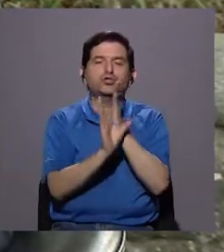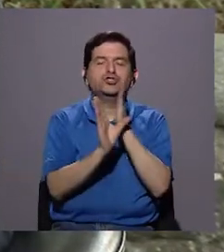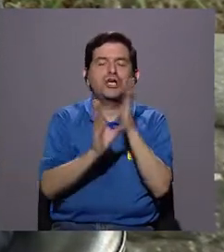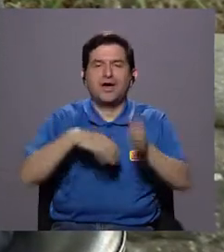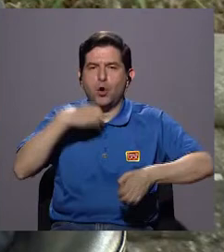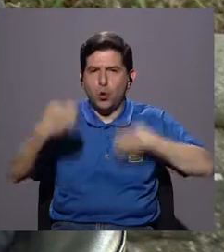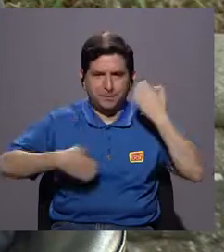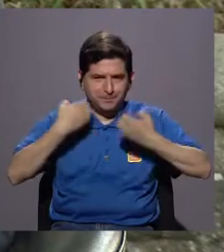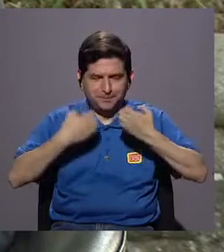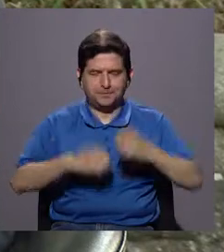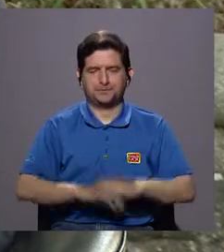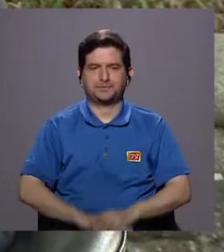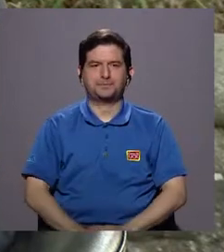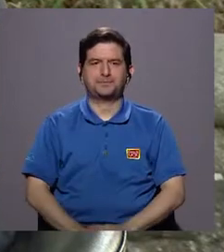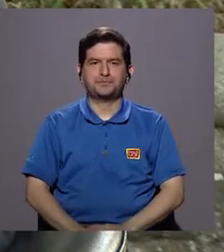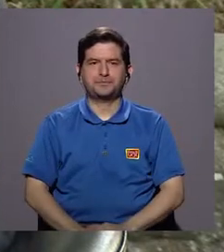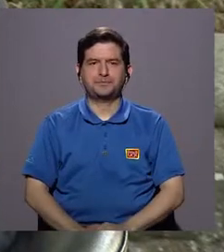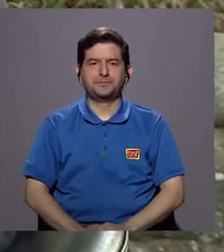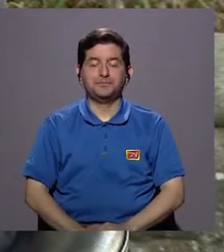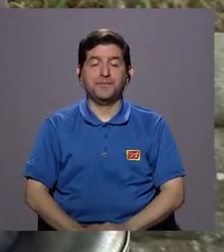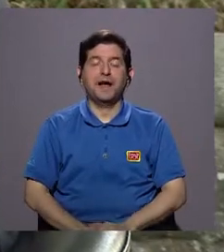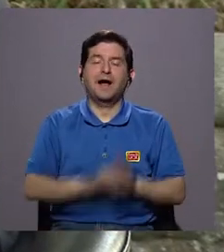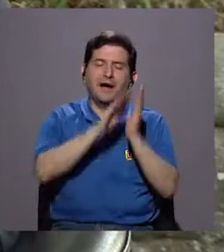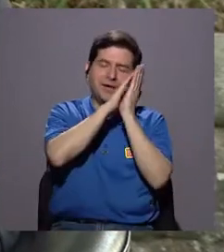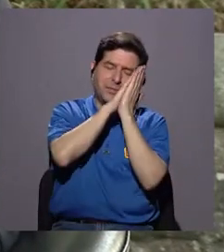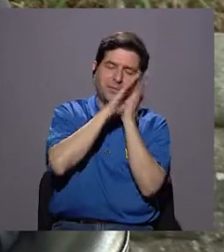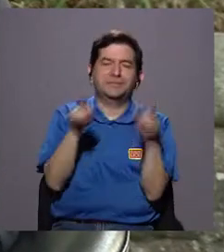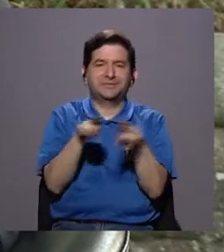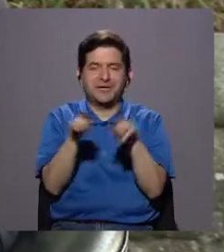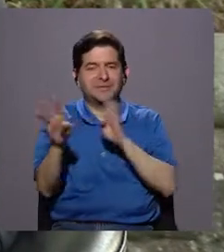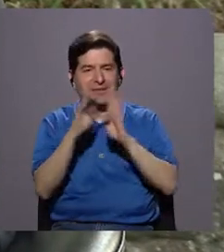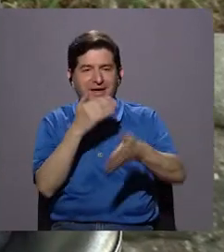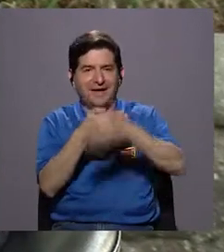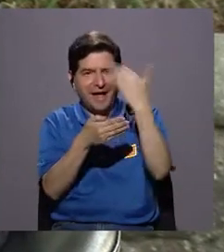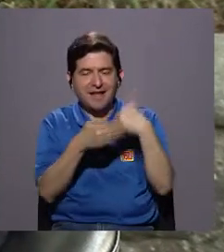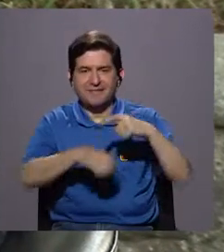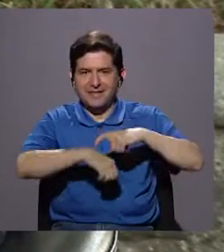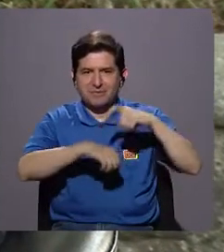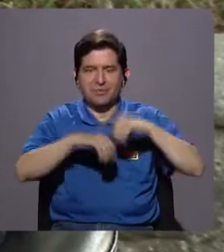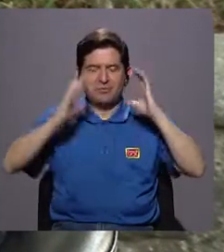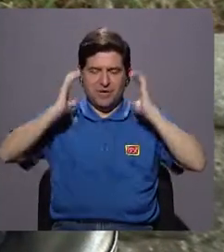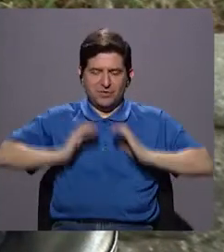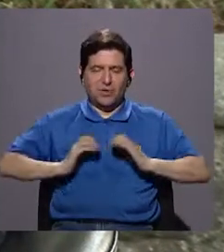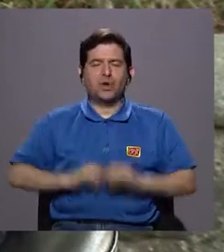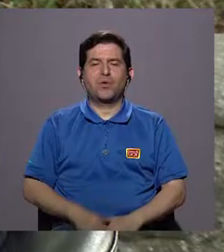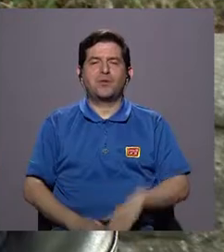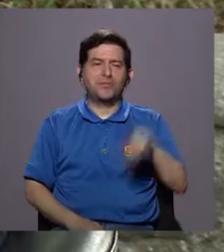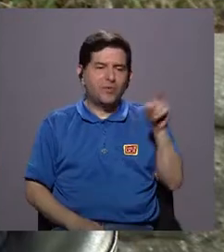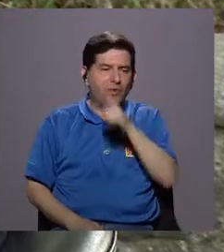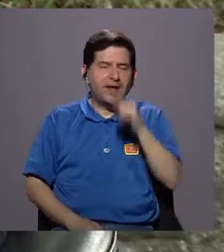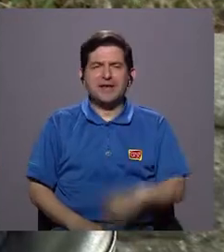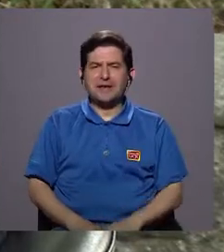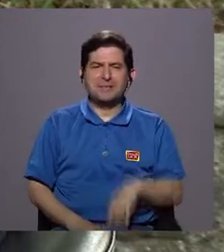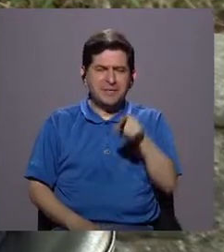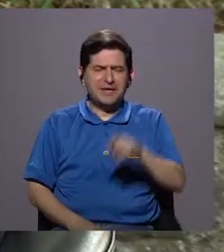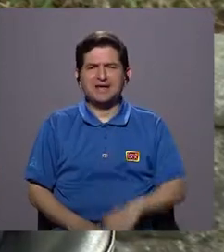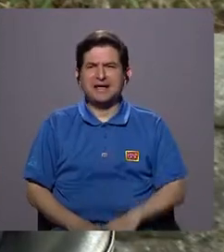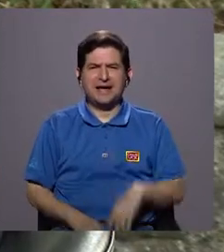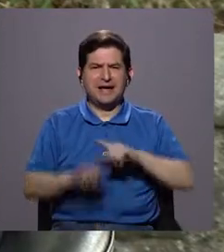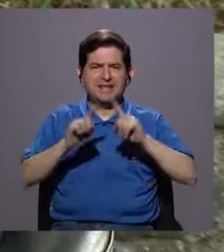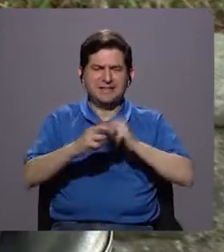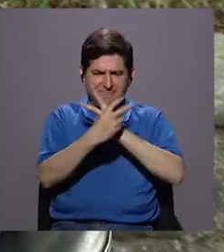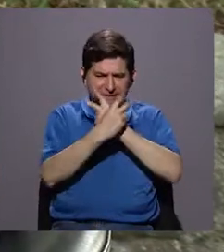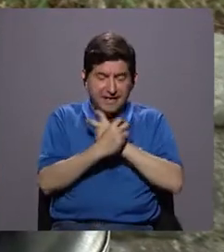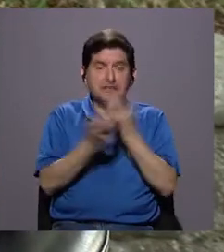psicoemocional. Por uh-huh. otro lado, el descanso, también por lo que hablábamos, que es el momento en el que el cuerpo se desintoxica, es importantísimo, y